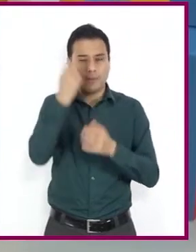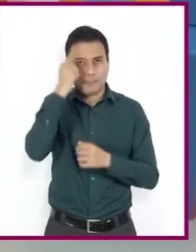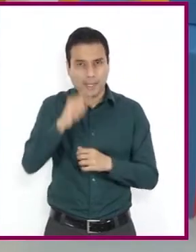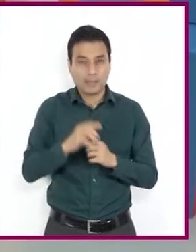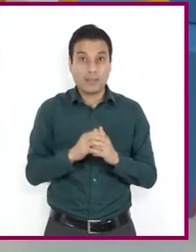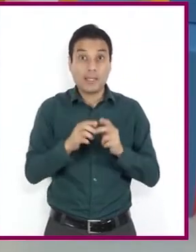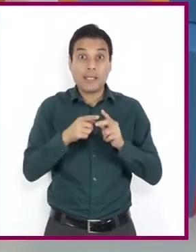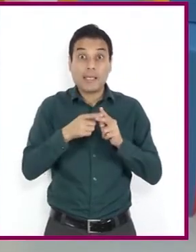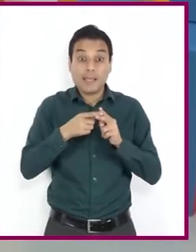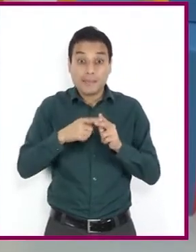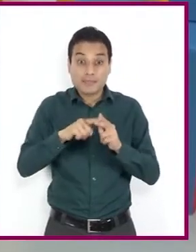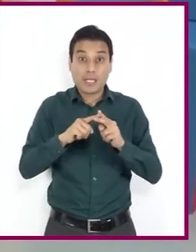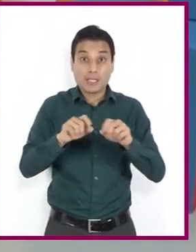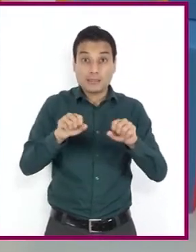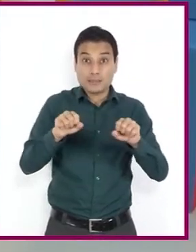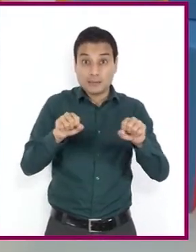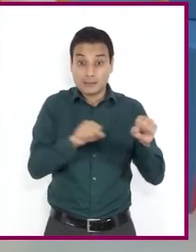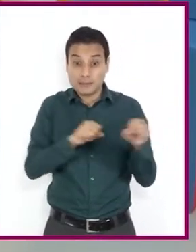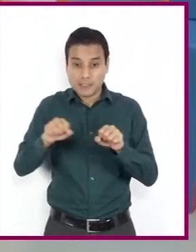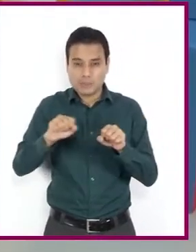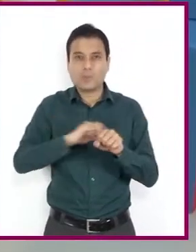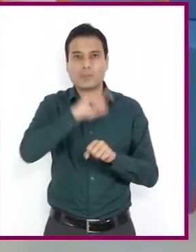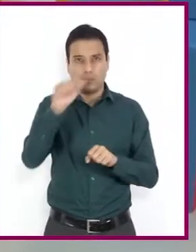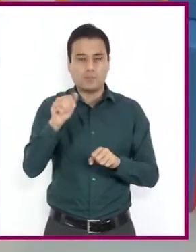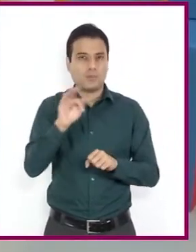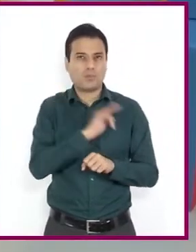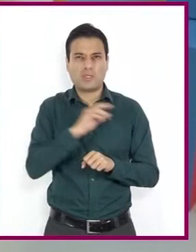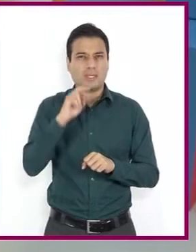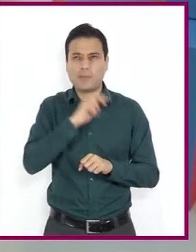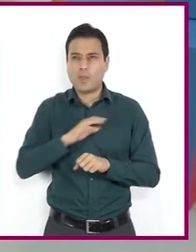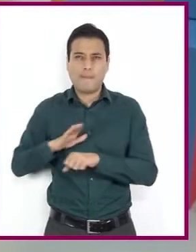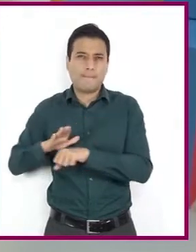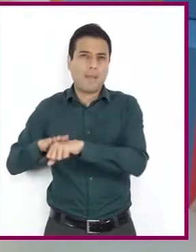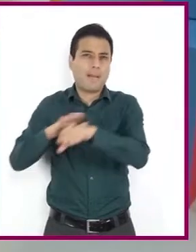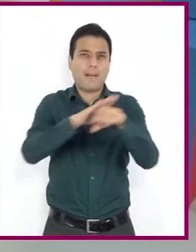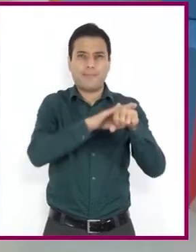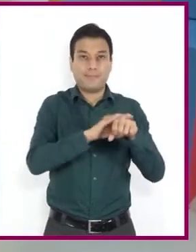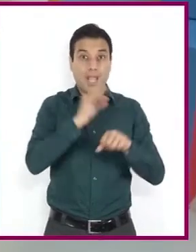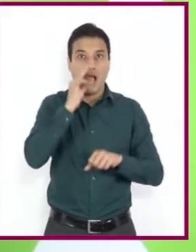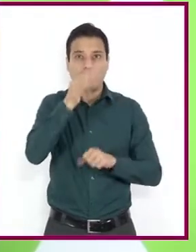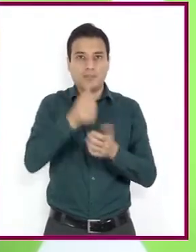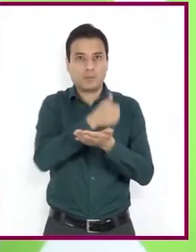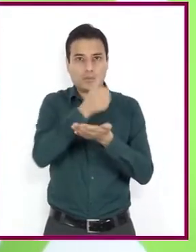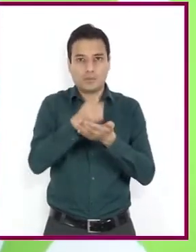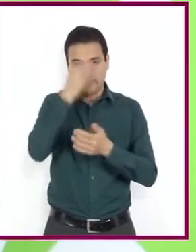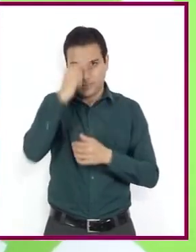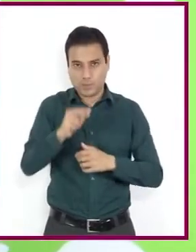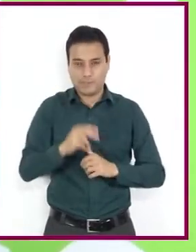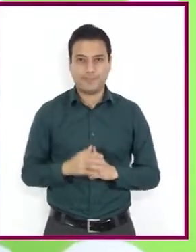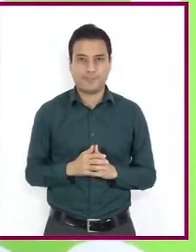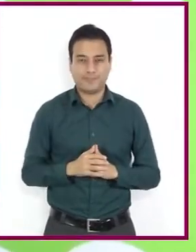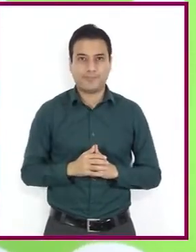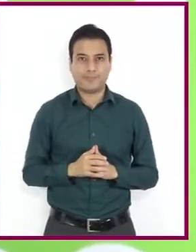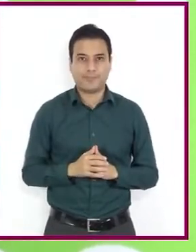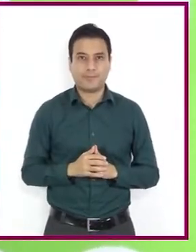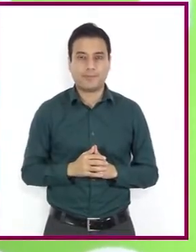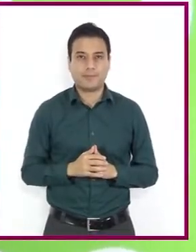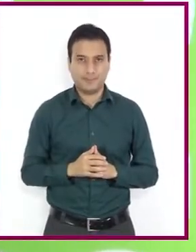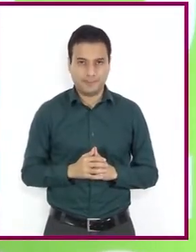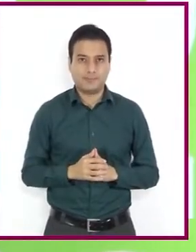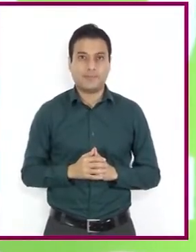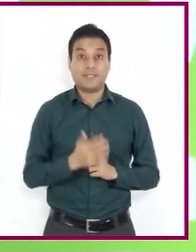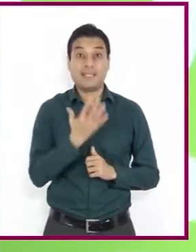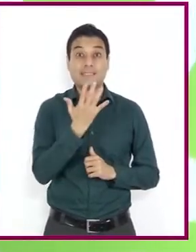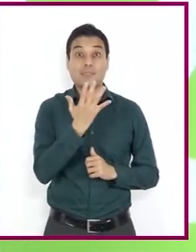que inicia un sismo y emitir una alerta inmediata a la capital del país. El mensaje se activa